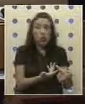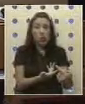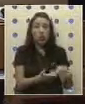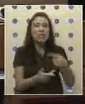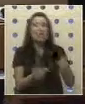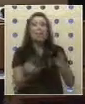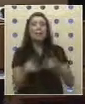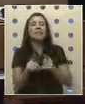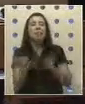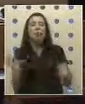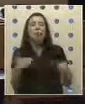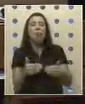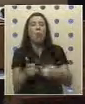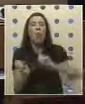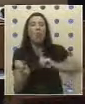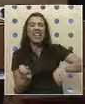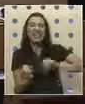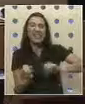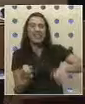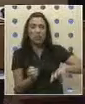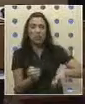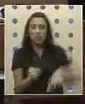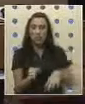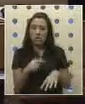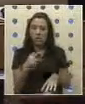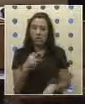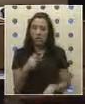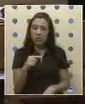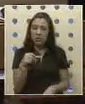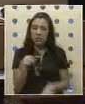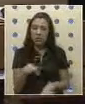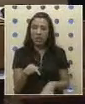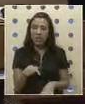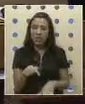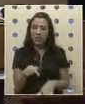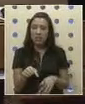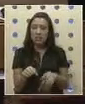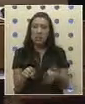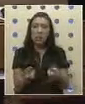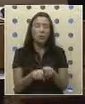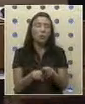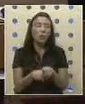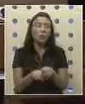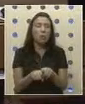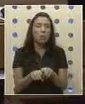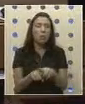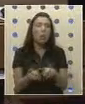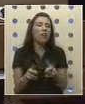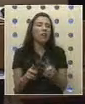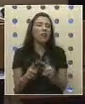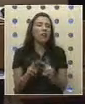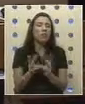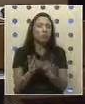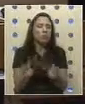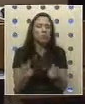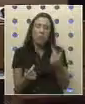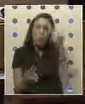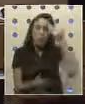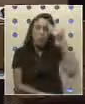desecho. Esto, presidente, es un atajo o más bien un remedio